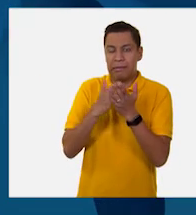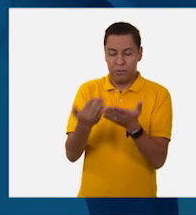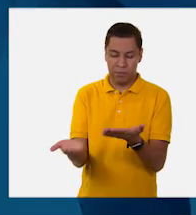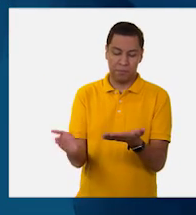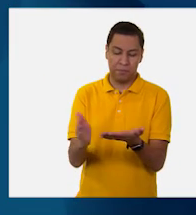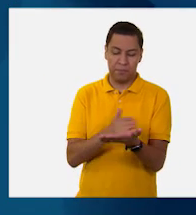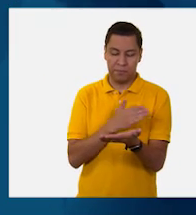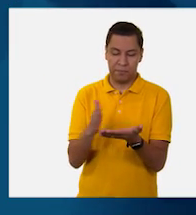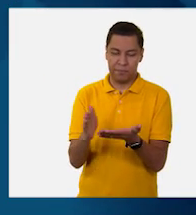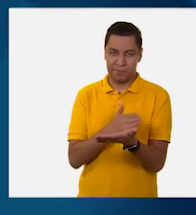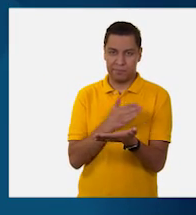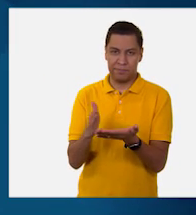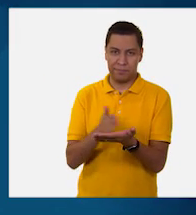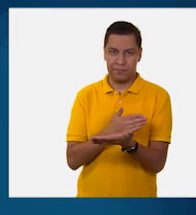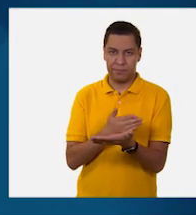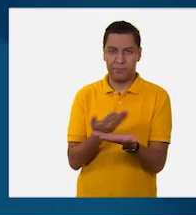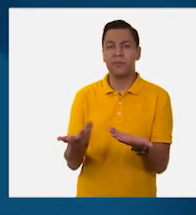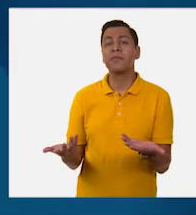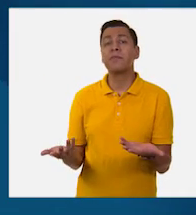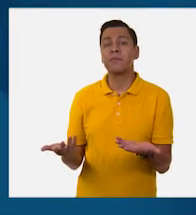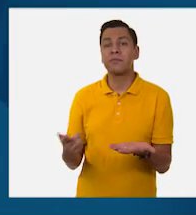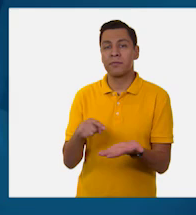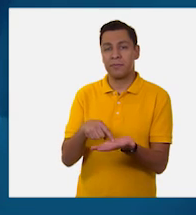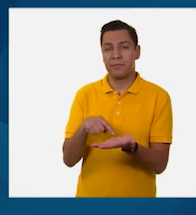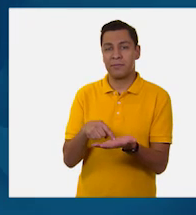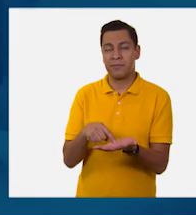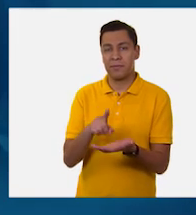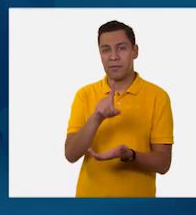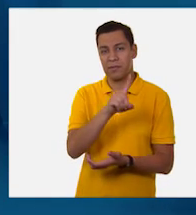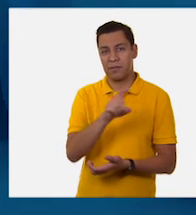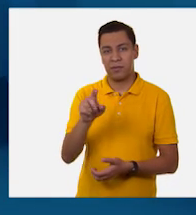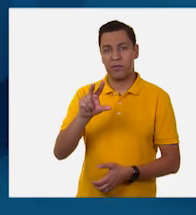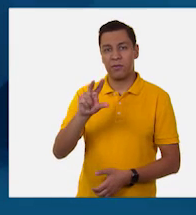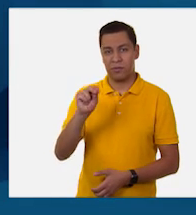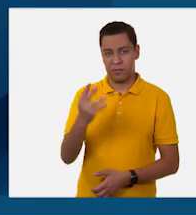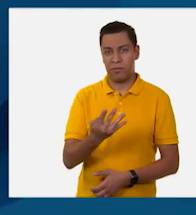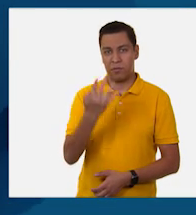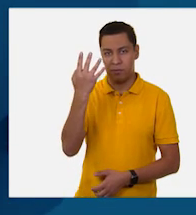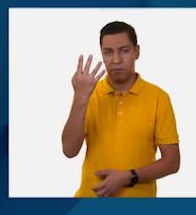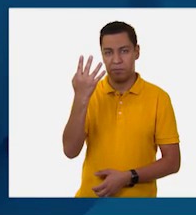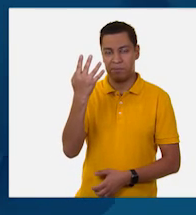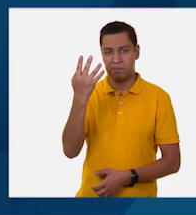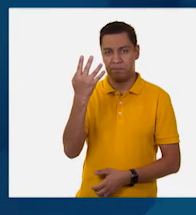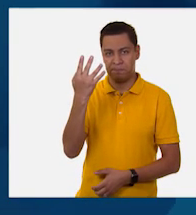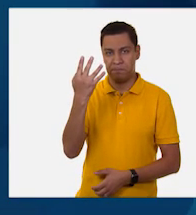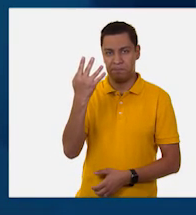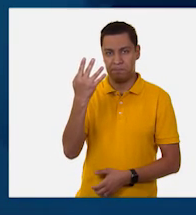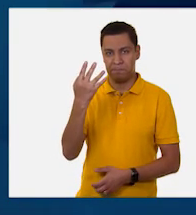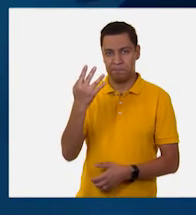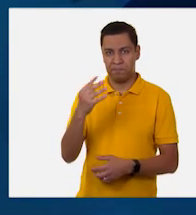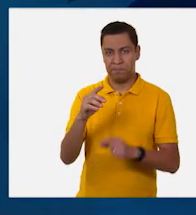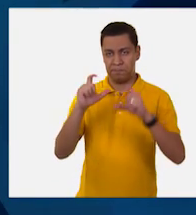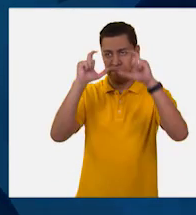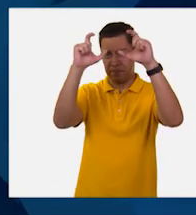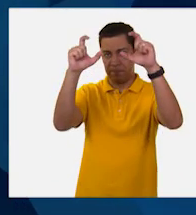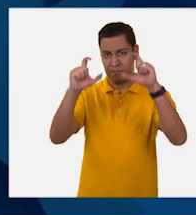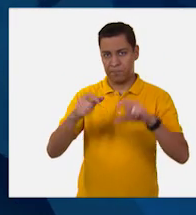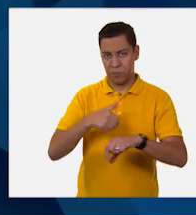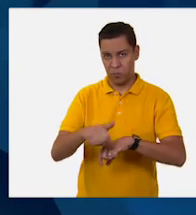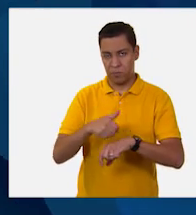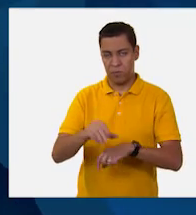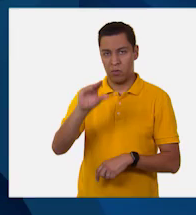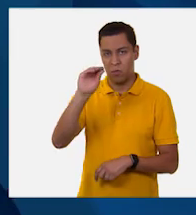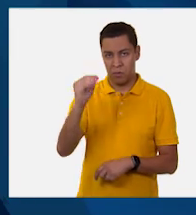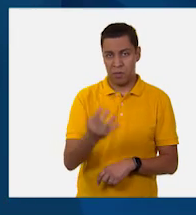libro de desafíos matemáticos en la página 184, el desafío 94, que se